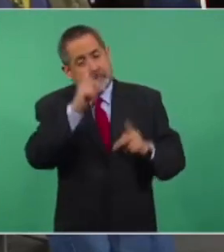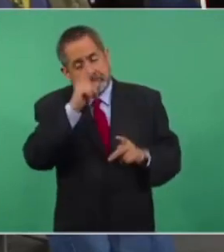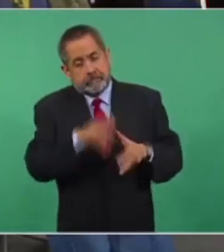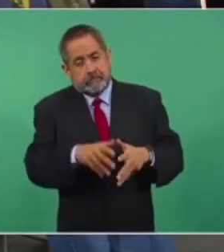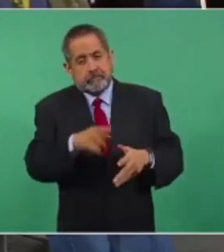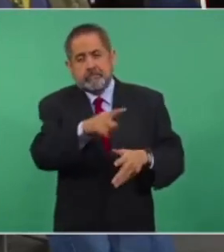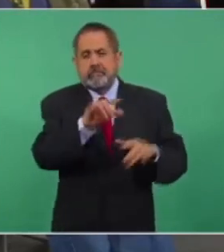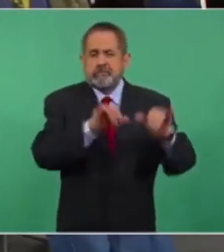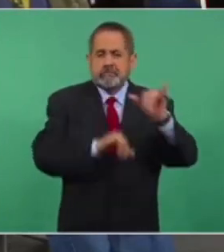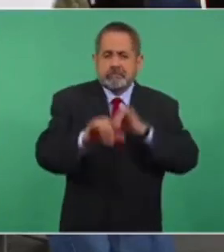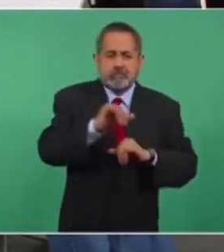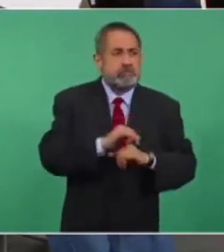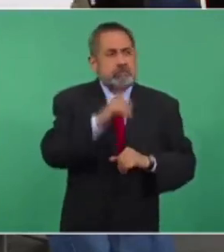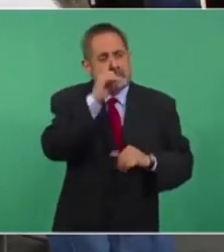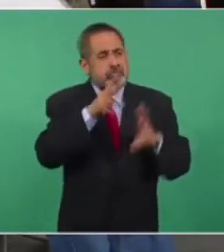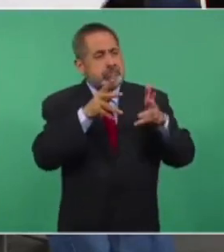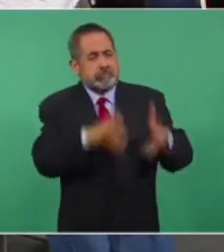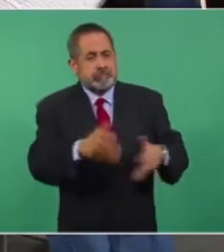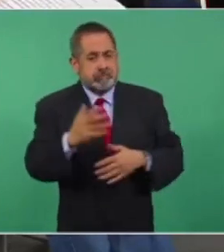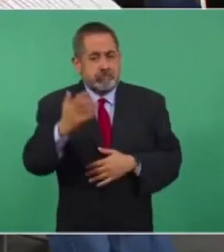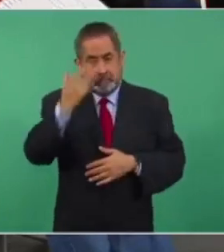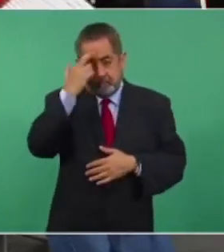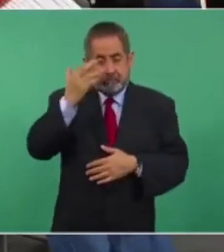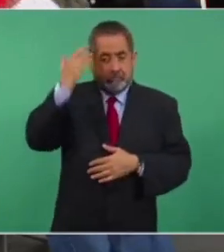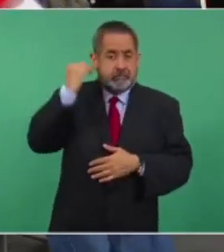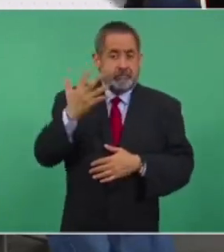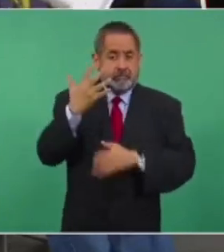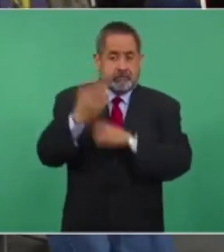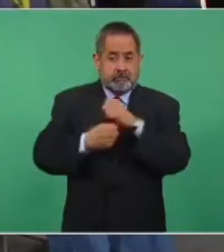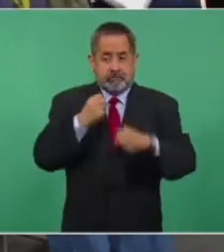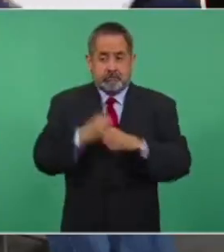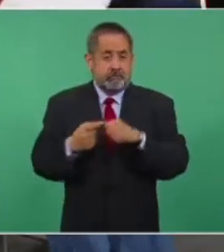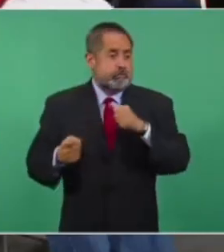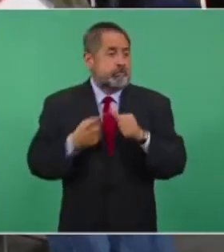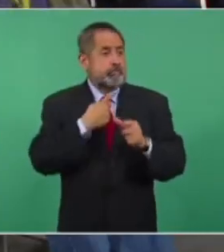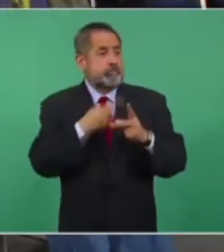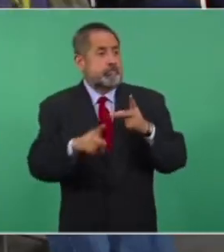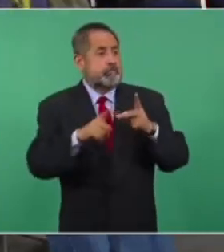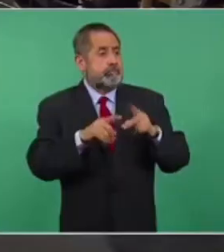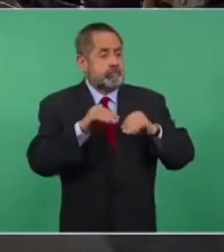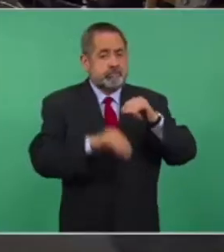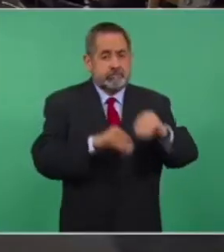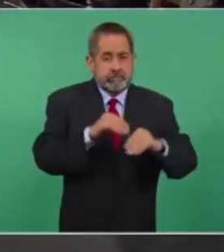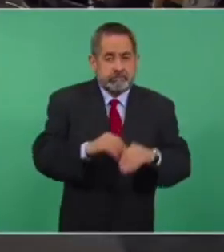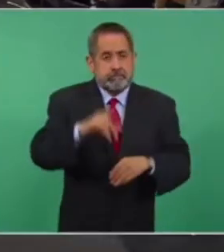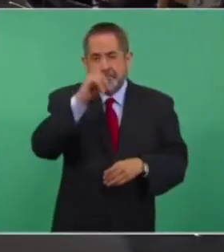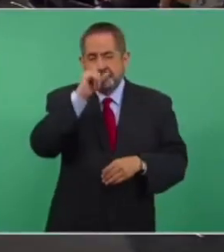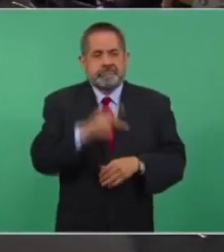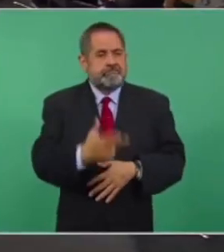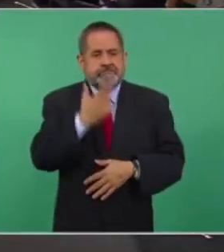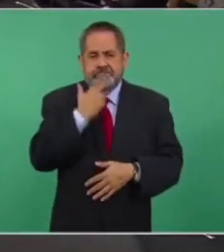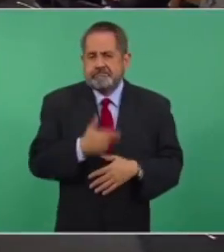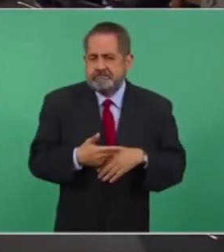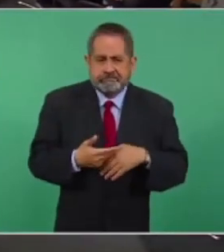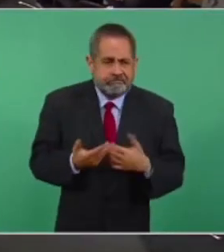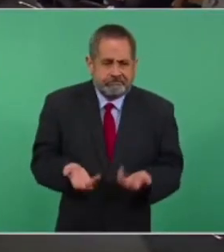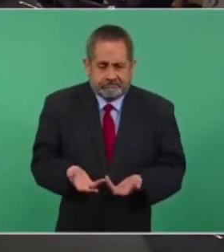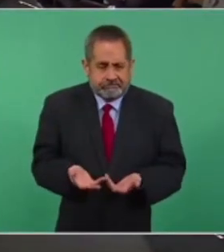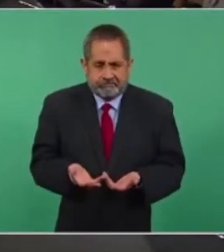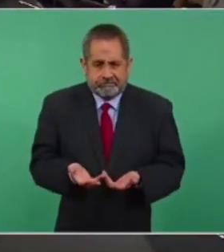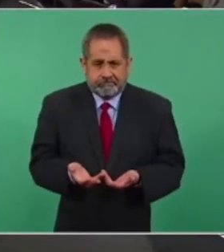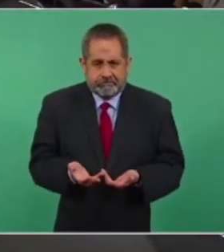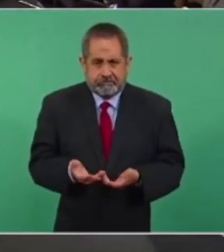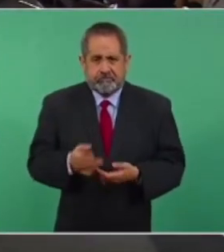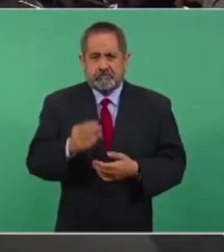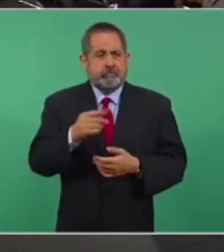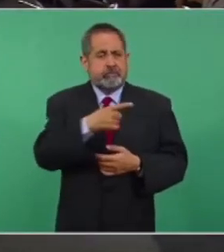laboratorio regional que hace 5 años pusieron la primera piedra, lo están terminando, no funciona, o sea, no